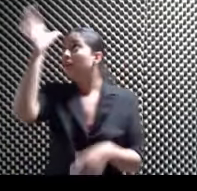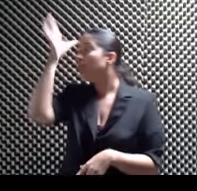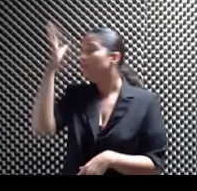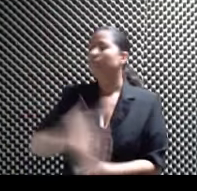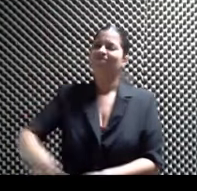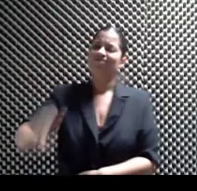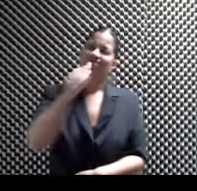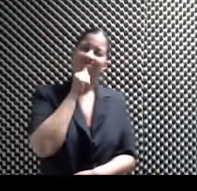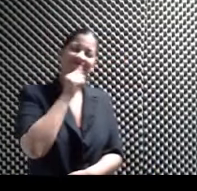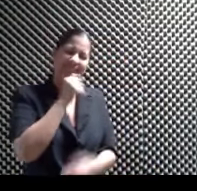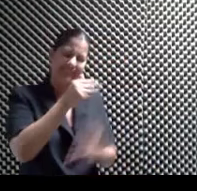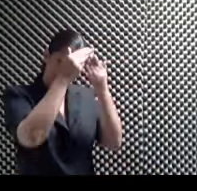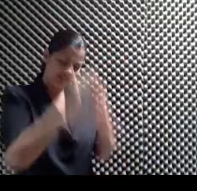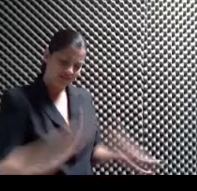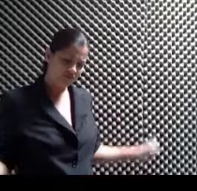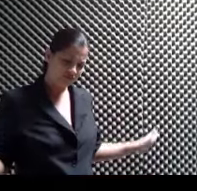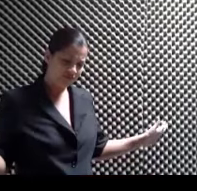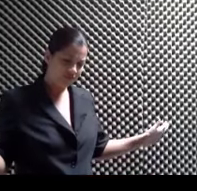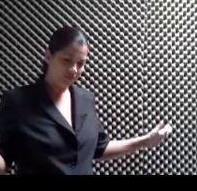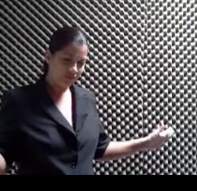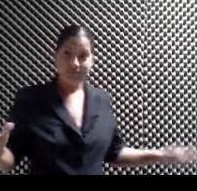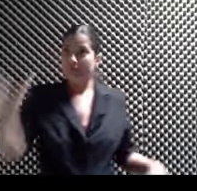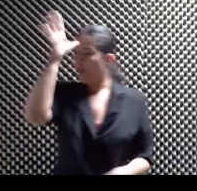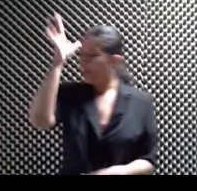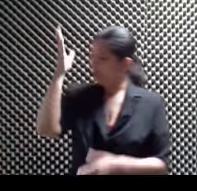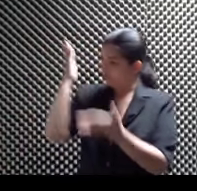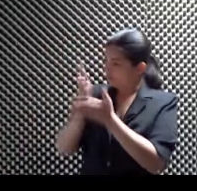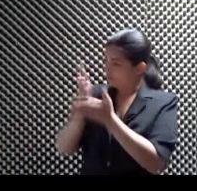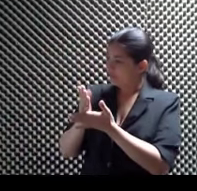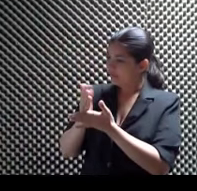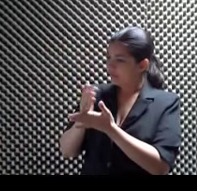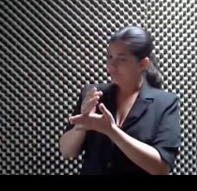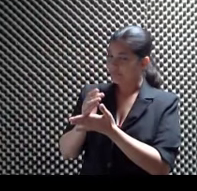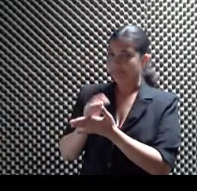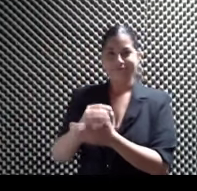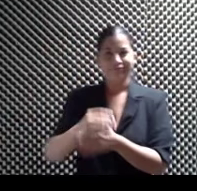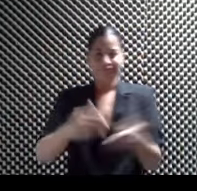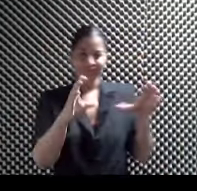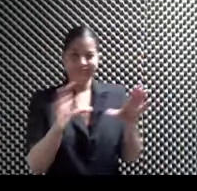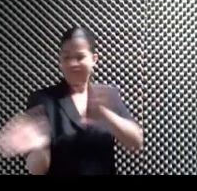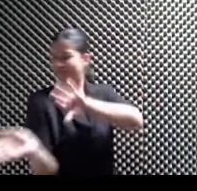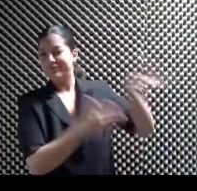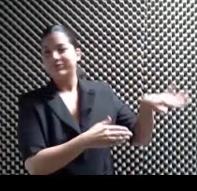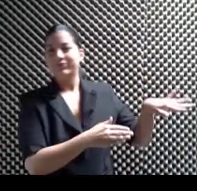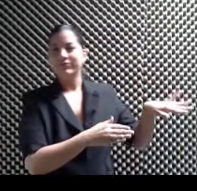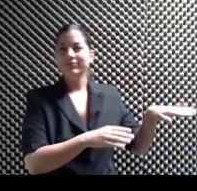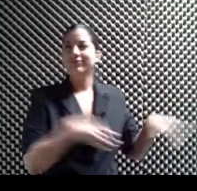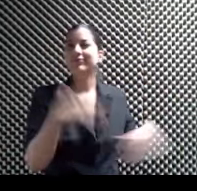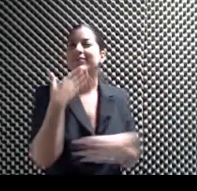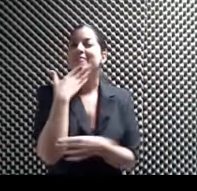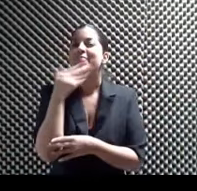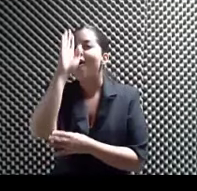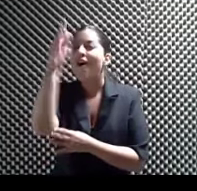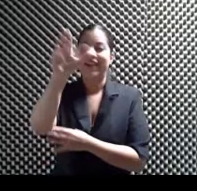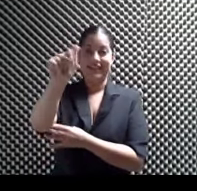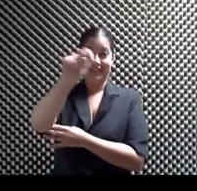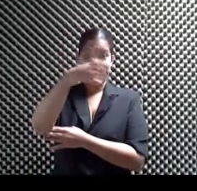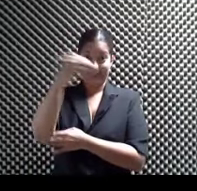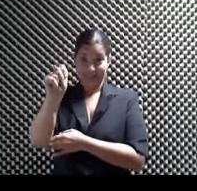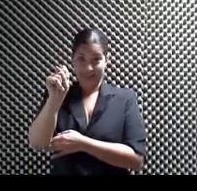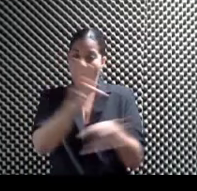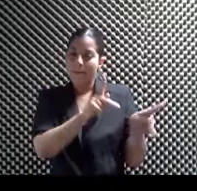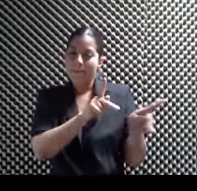Voy a perder la tablet Papi, ya Dale, sal de esa tablet Y cambia una mejor con AT&T Con planes de data